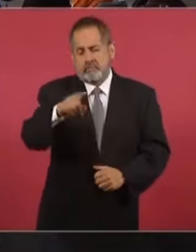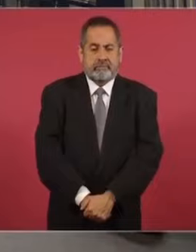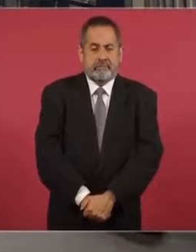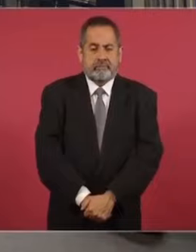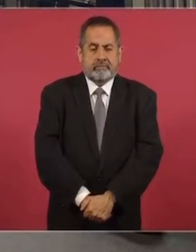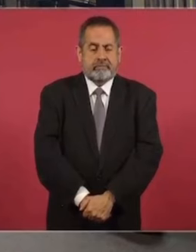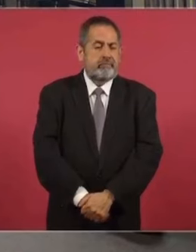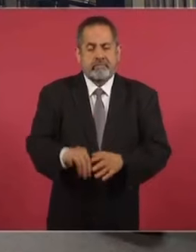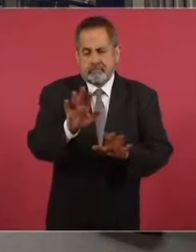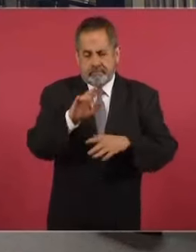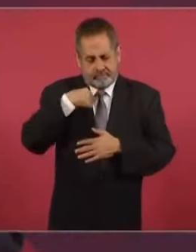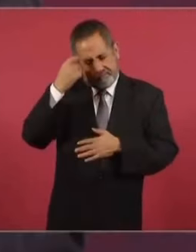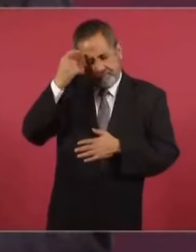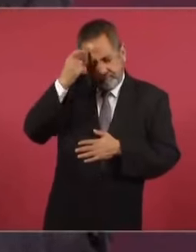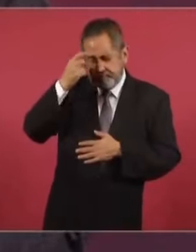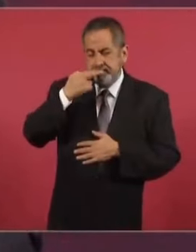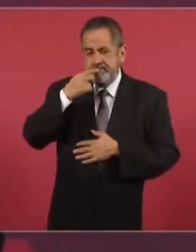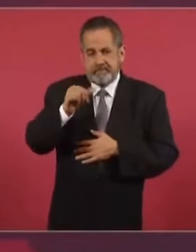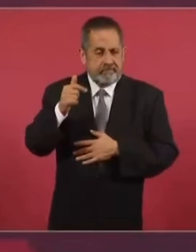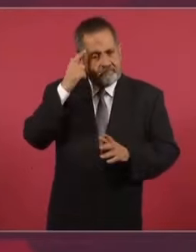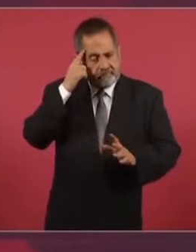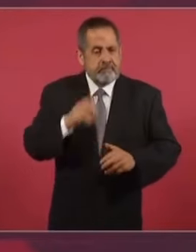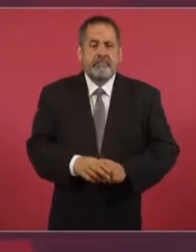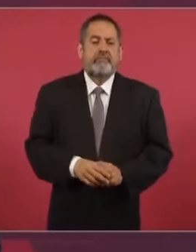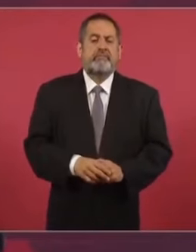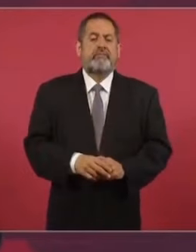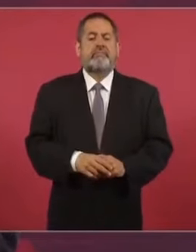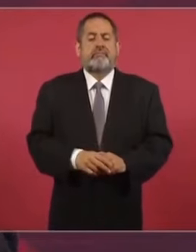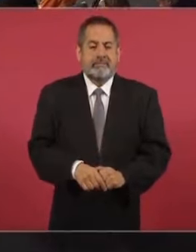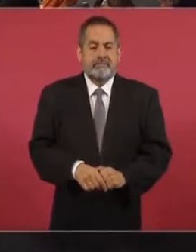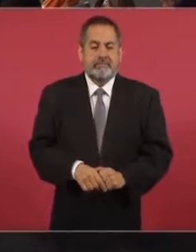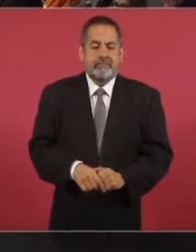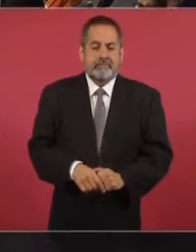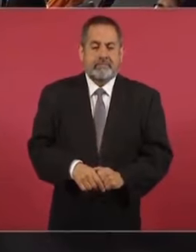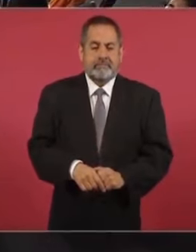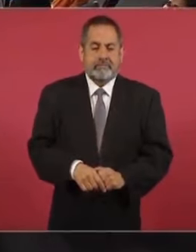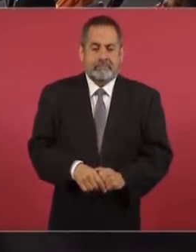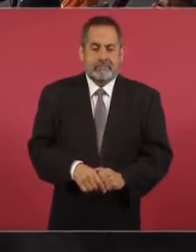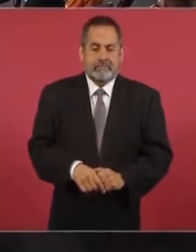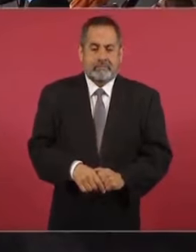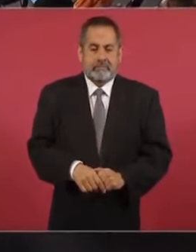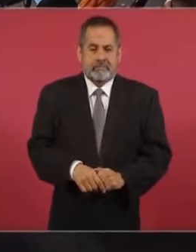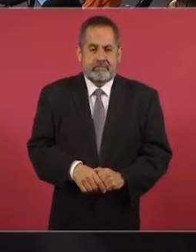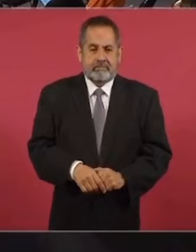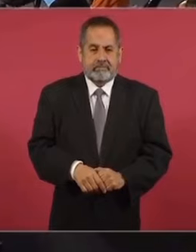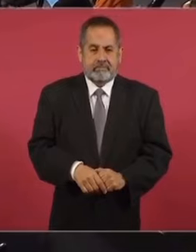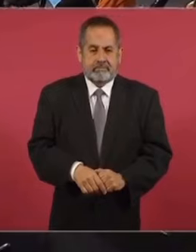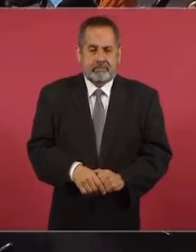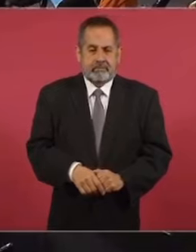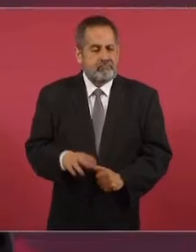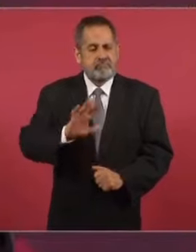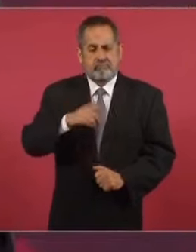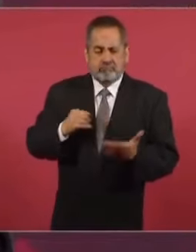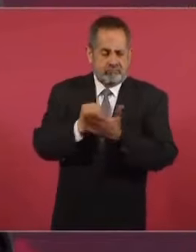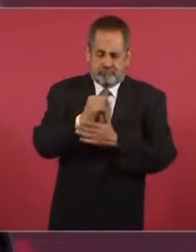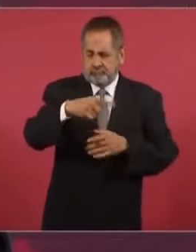mujeres. Lo estoy viendo mejor para que se den algunos cambios. No, no quiero que